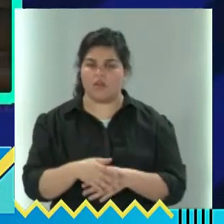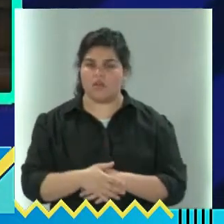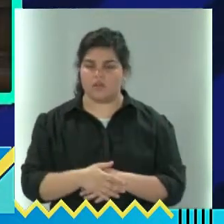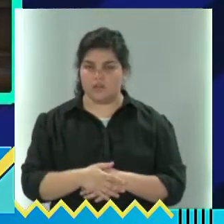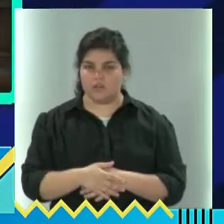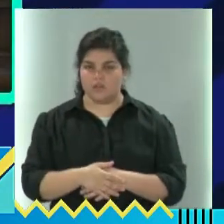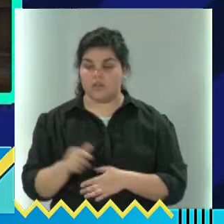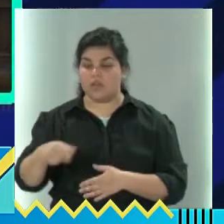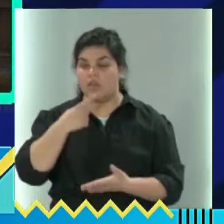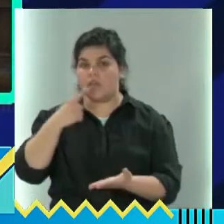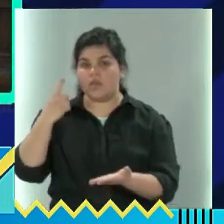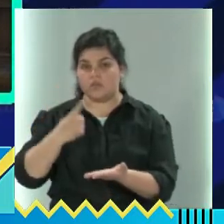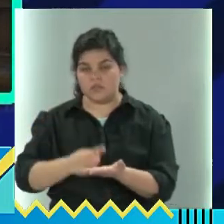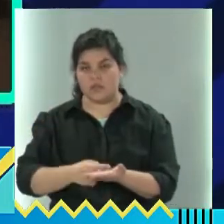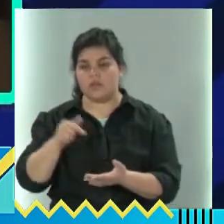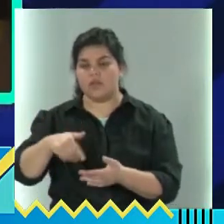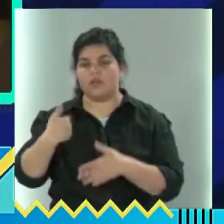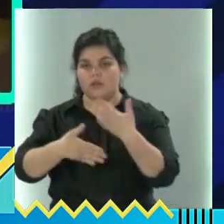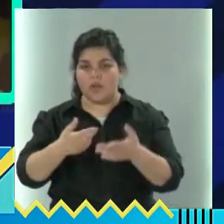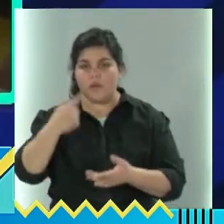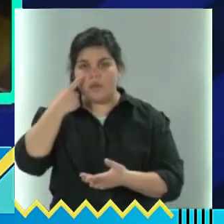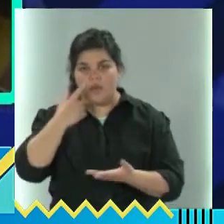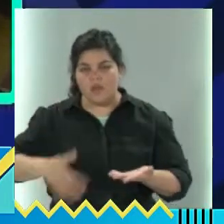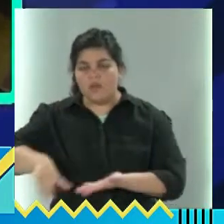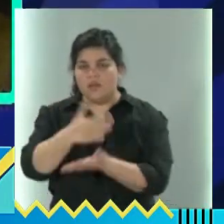de tratar de mantener una buena convivencia social.